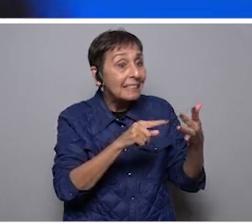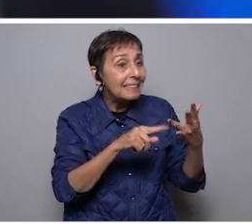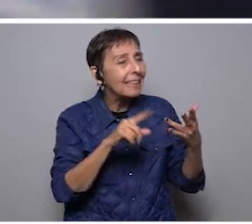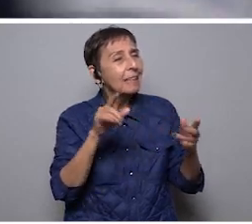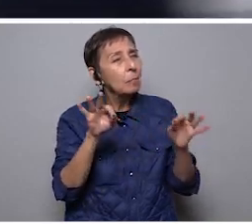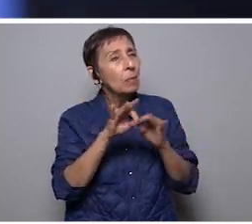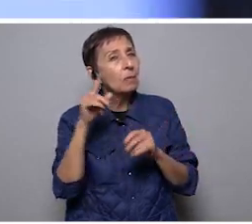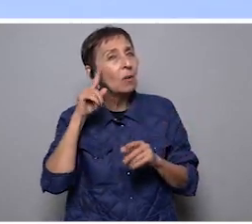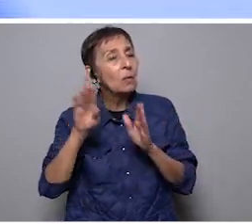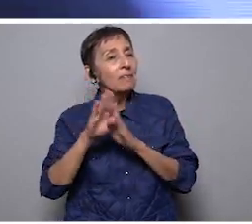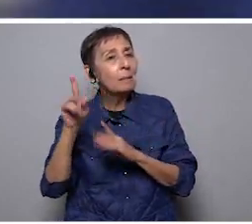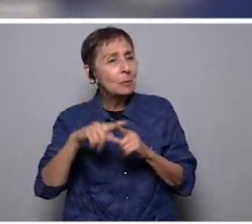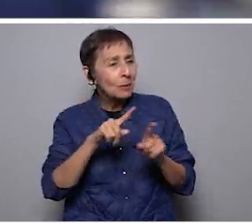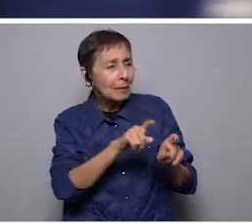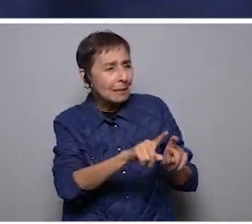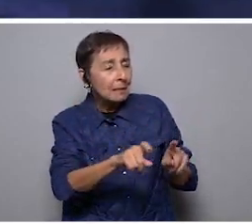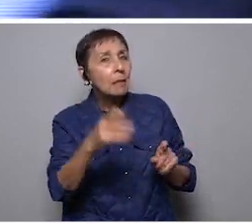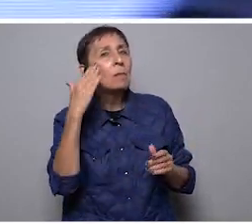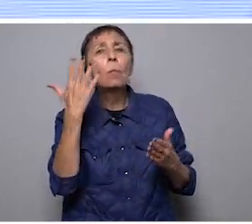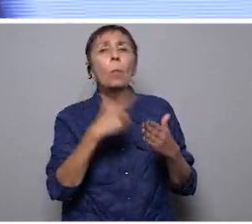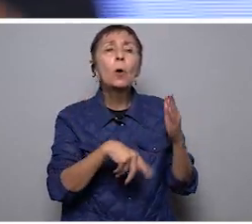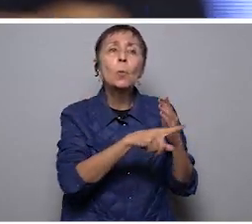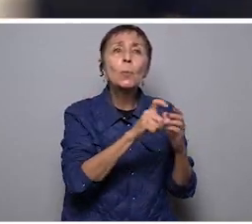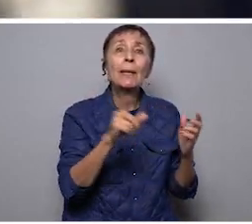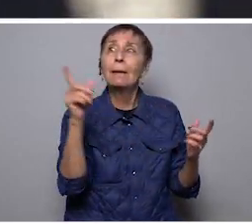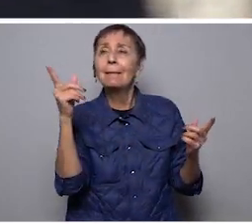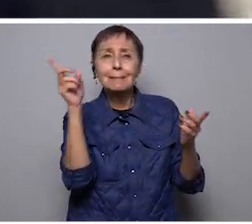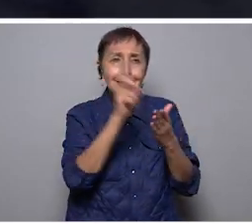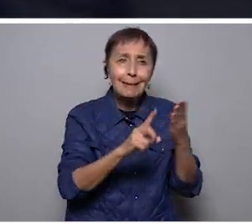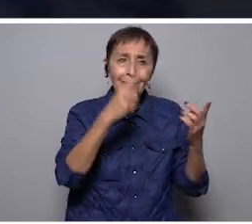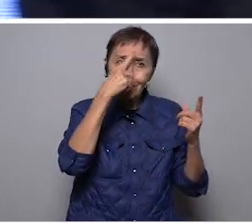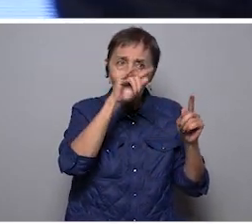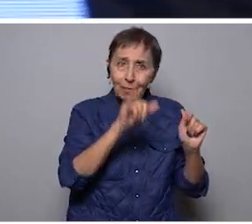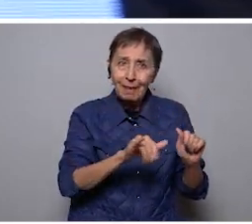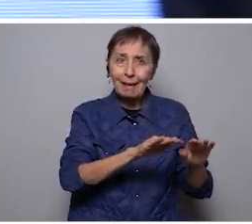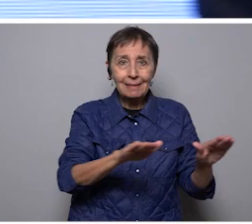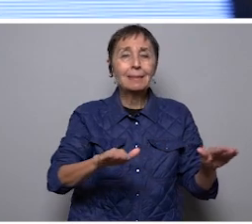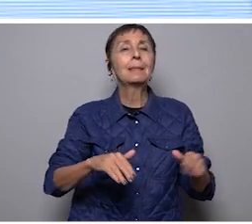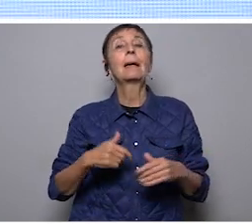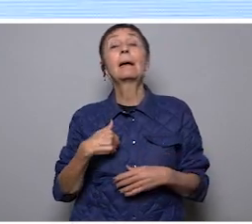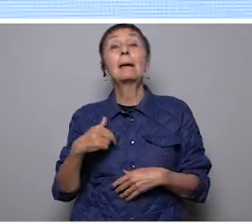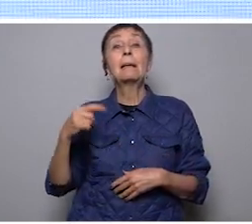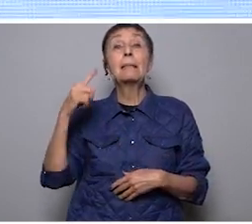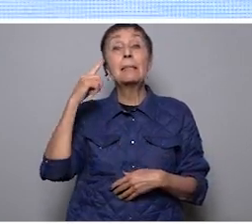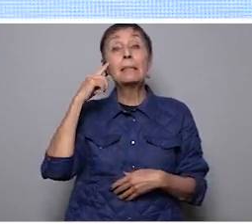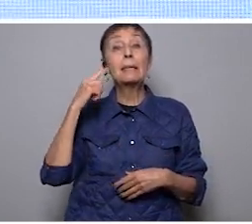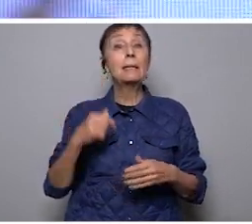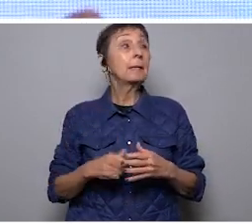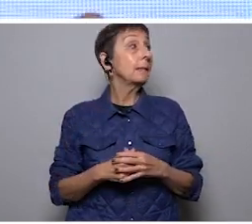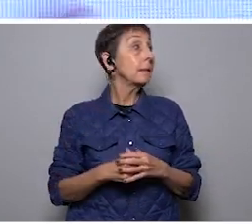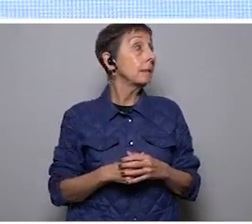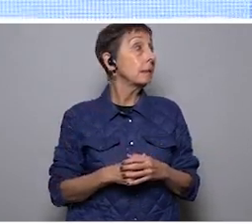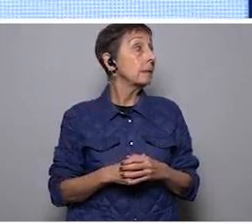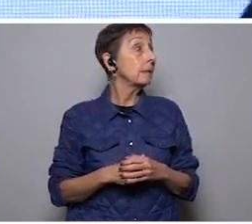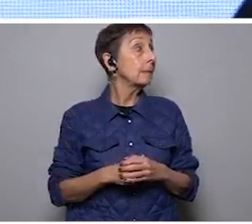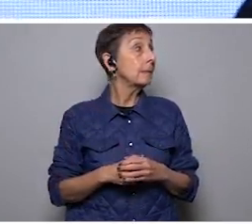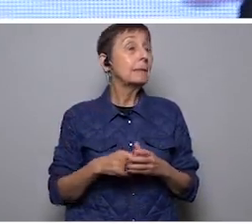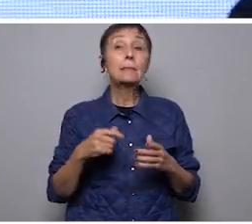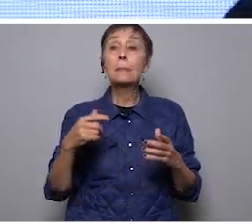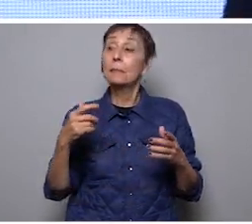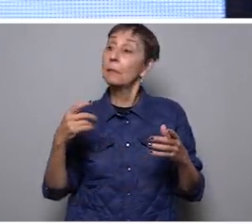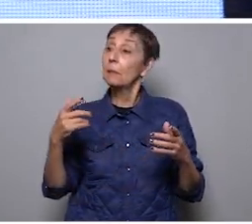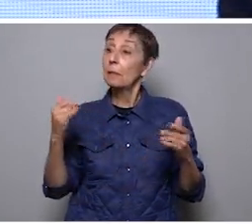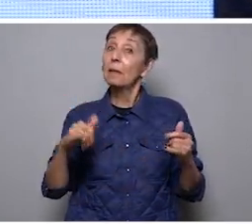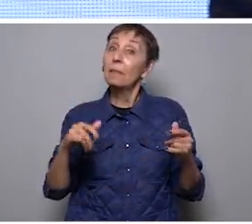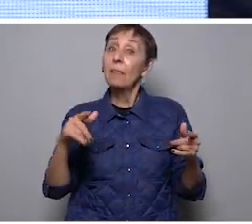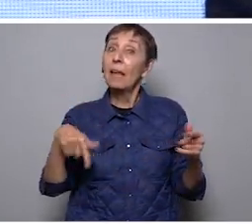gustaría eh creo que que unir estas dos experiencias la experiencia de